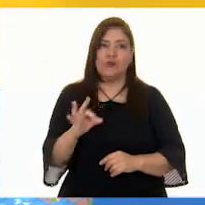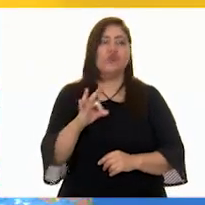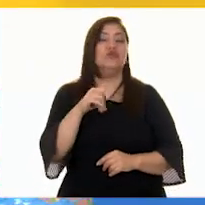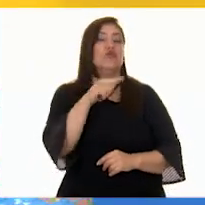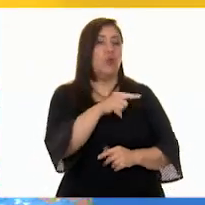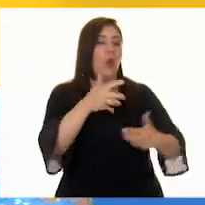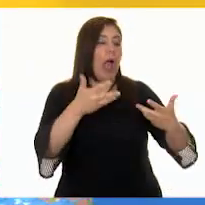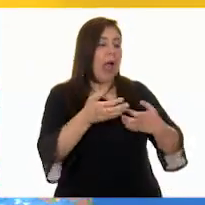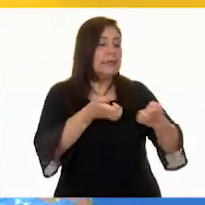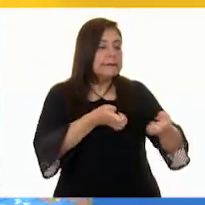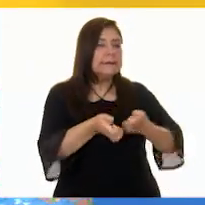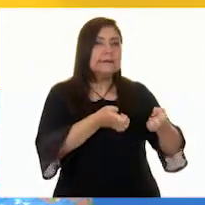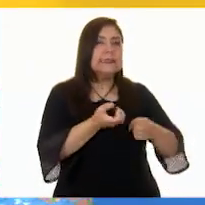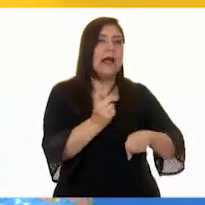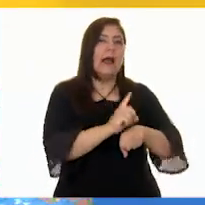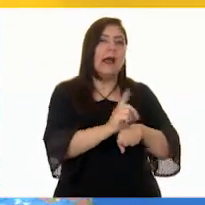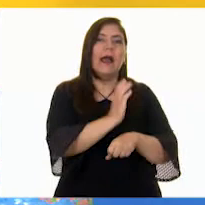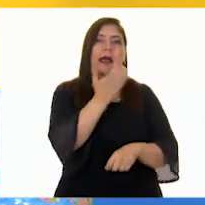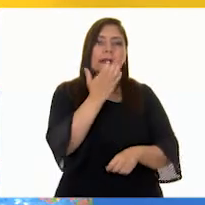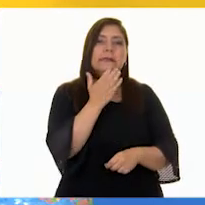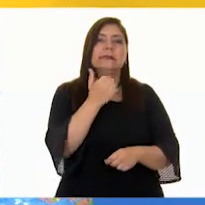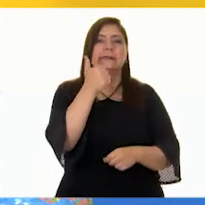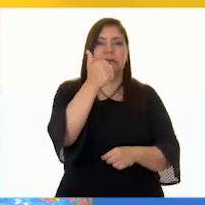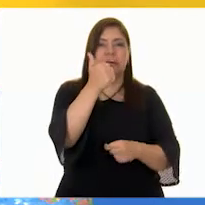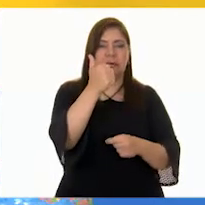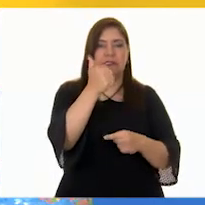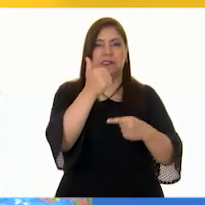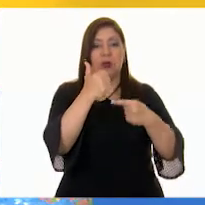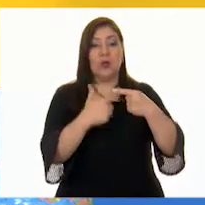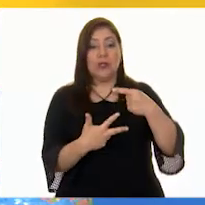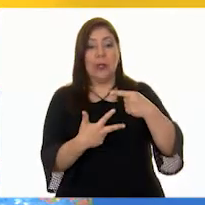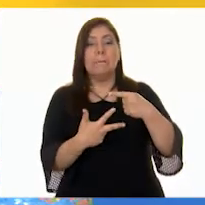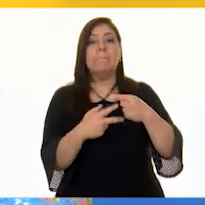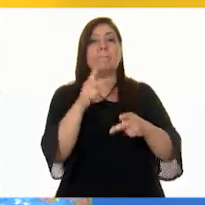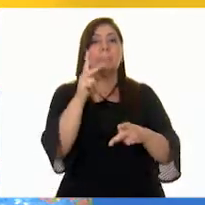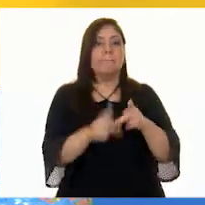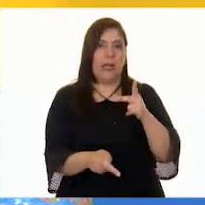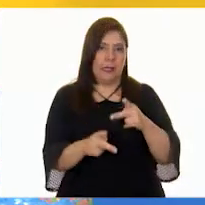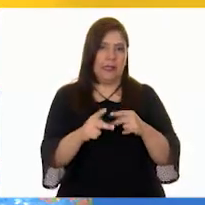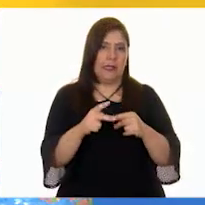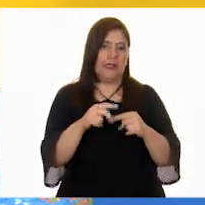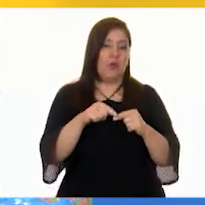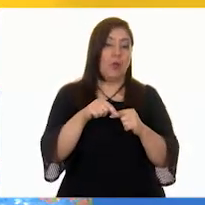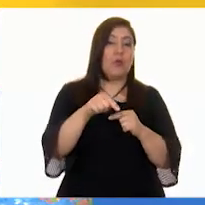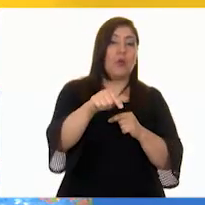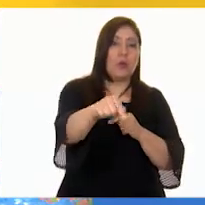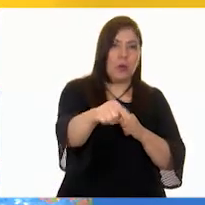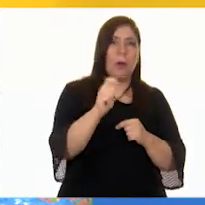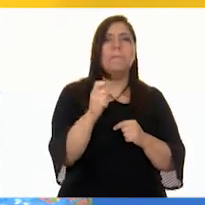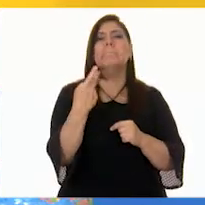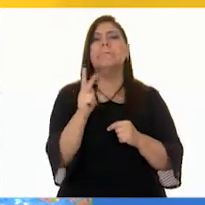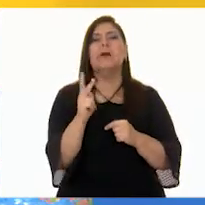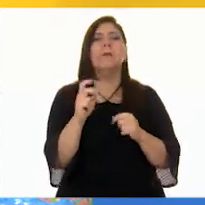tu rutina de ejercicios recorres 6 octavas partes de la pista, o lo que es lo mismo,